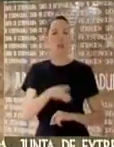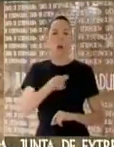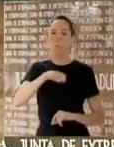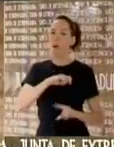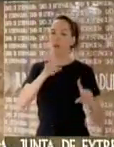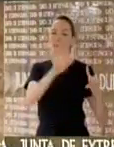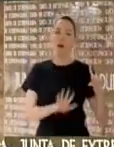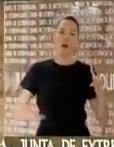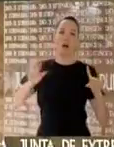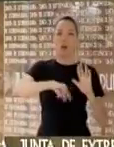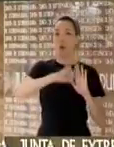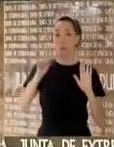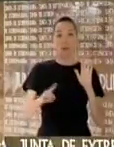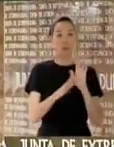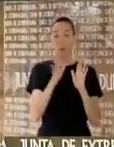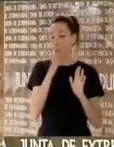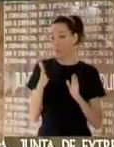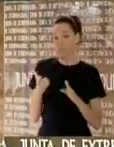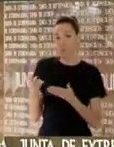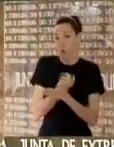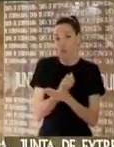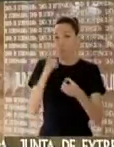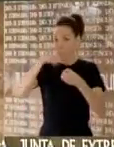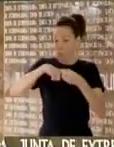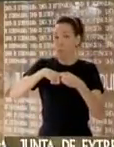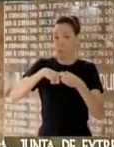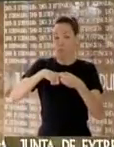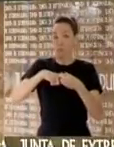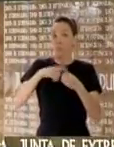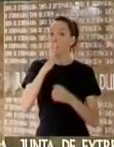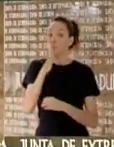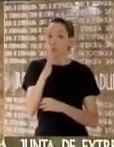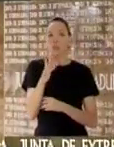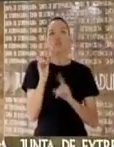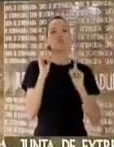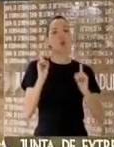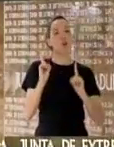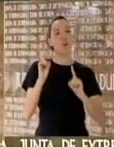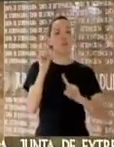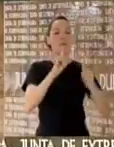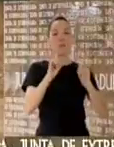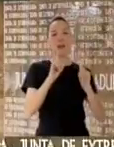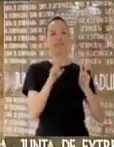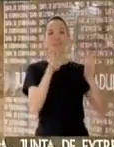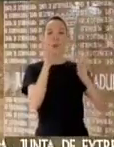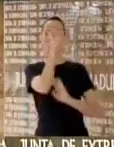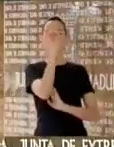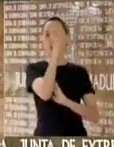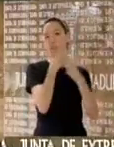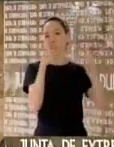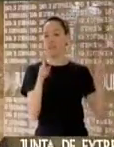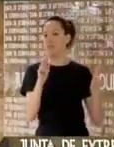que lo representamos todos los demás, ¿no? Por tanto, no estamos en esto ante una cuestión ideológica, estamos ante respeto por lo que hemos